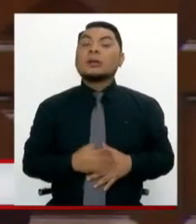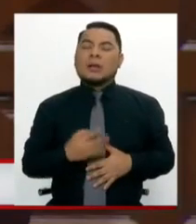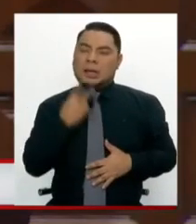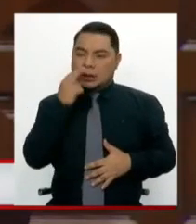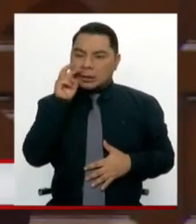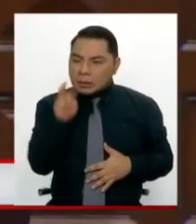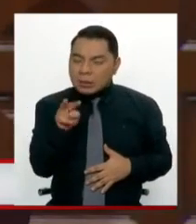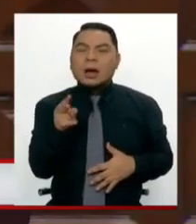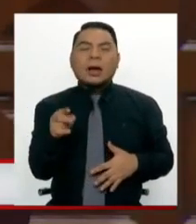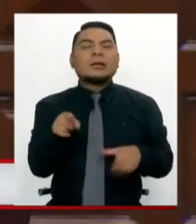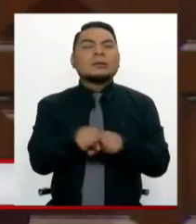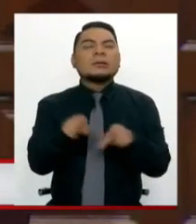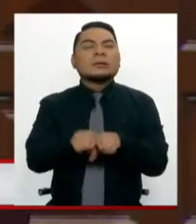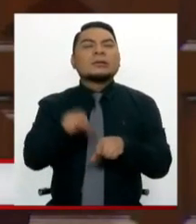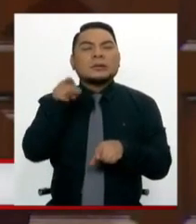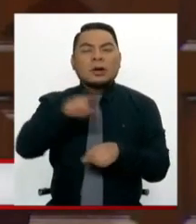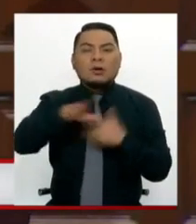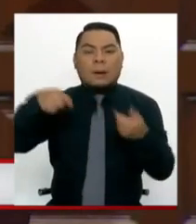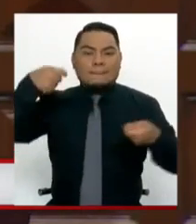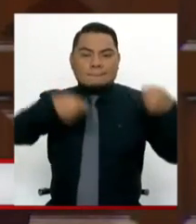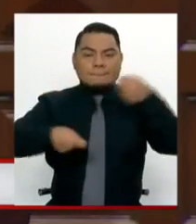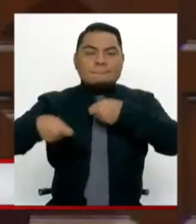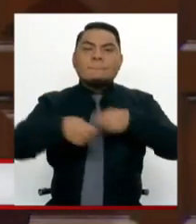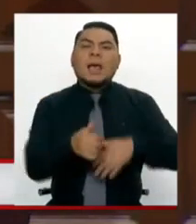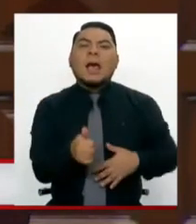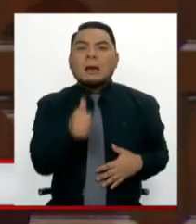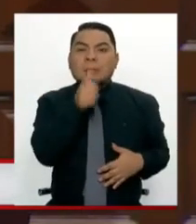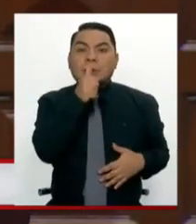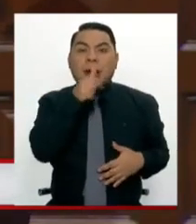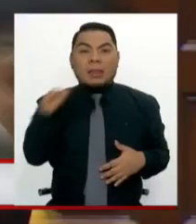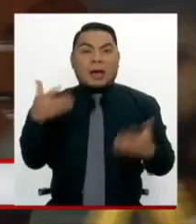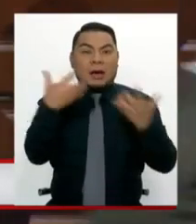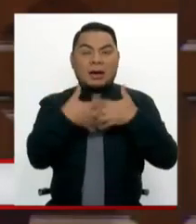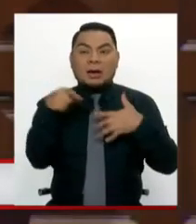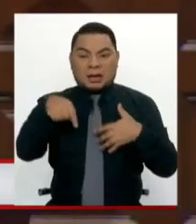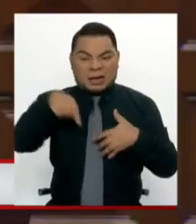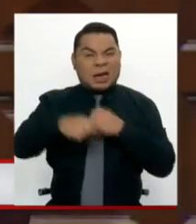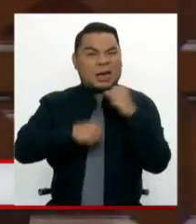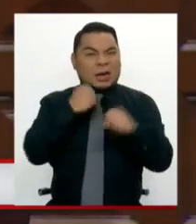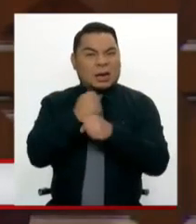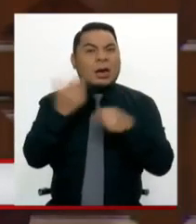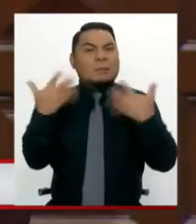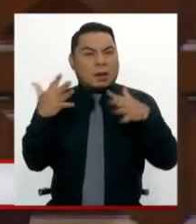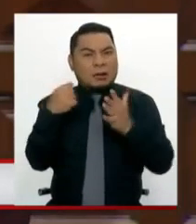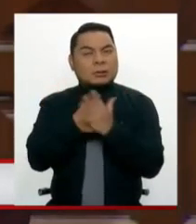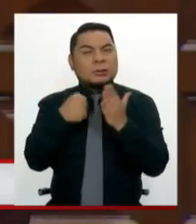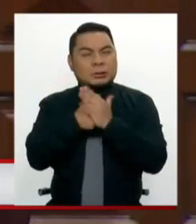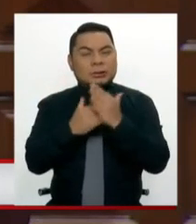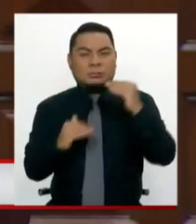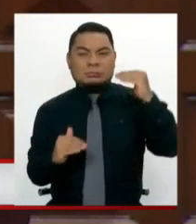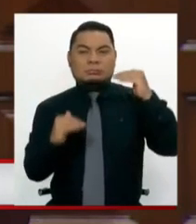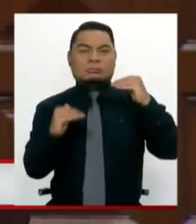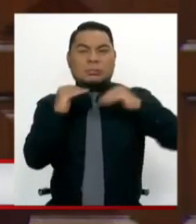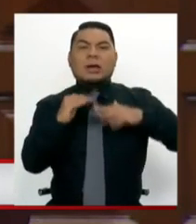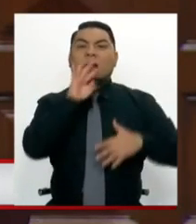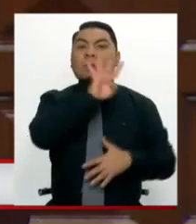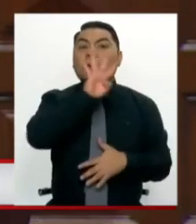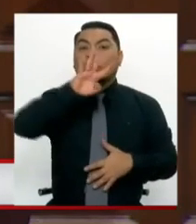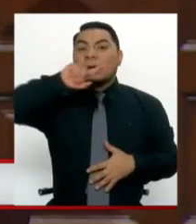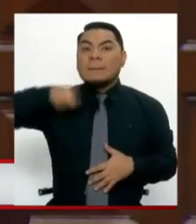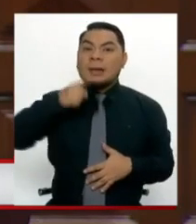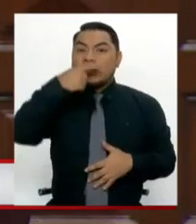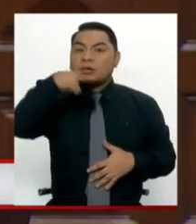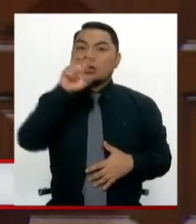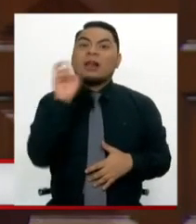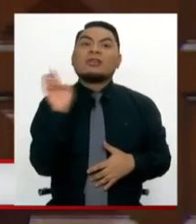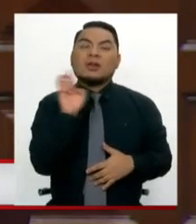línea, en materia de inversión privada, este año se prevé alcanzar a un nivel igual a los 44 mil